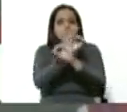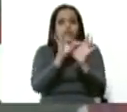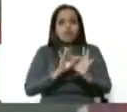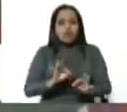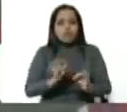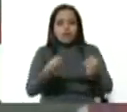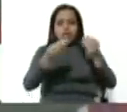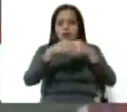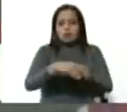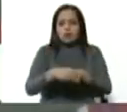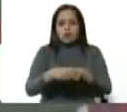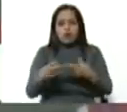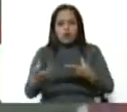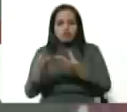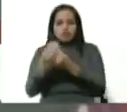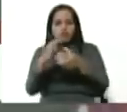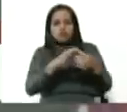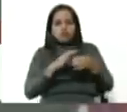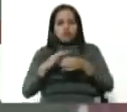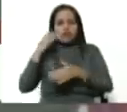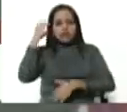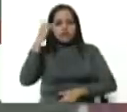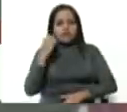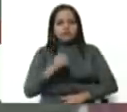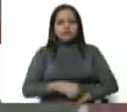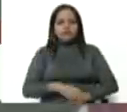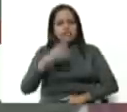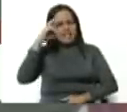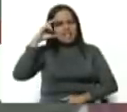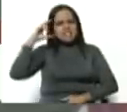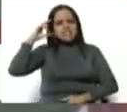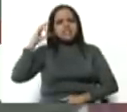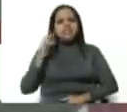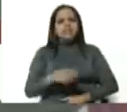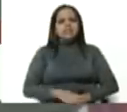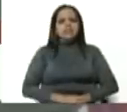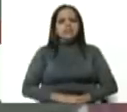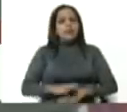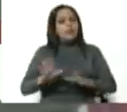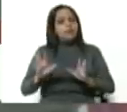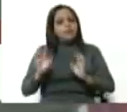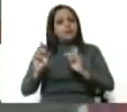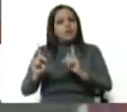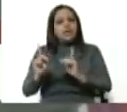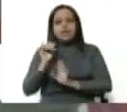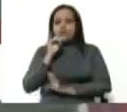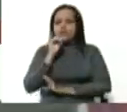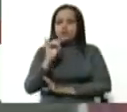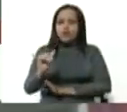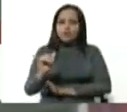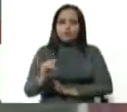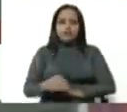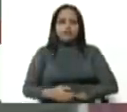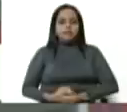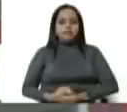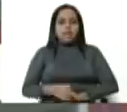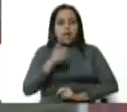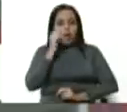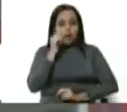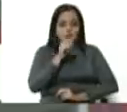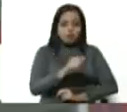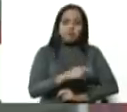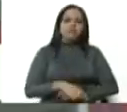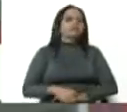Unión Europea. Arriaza, canciller, bueno, informa a Josep Borrell que